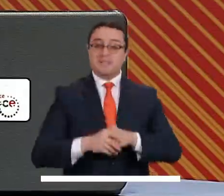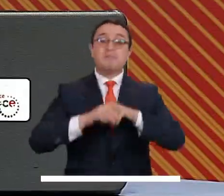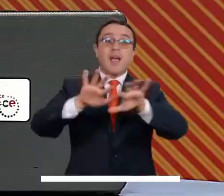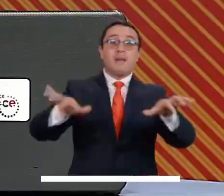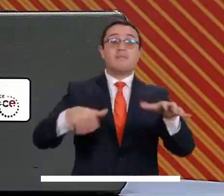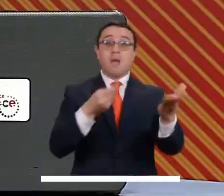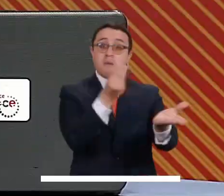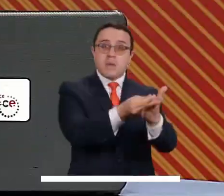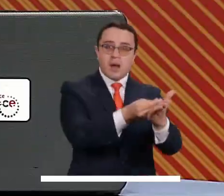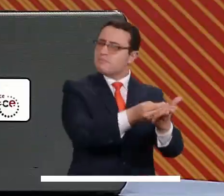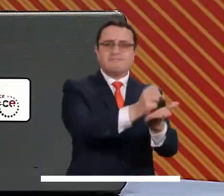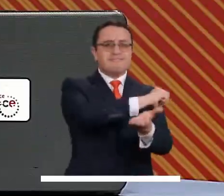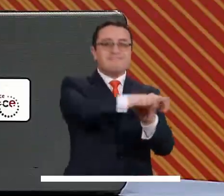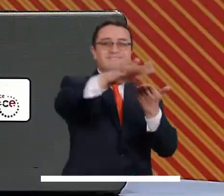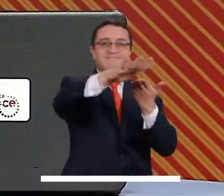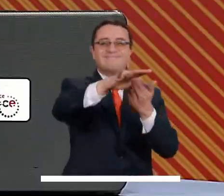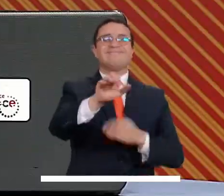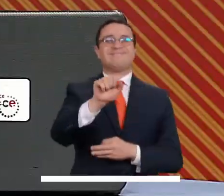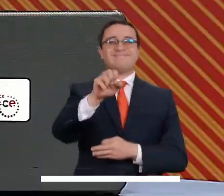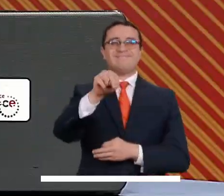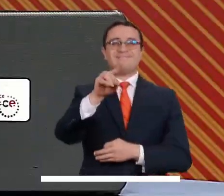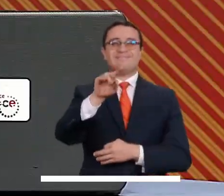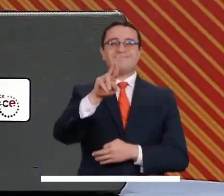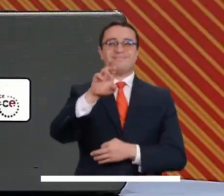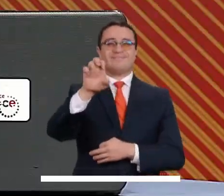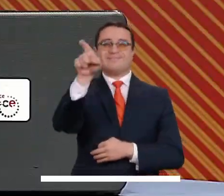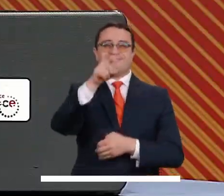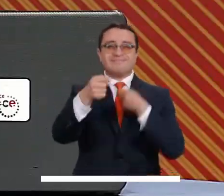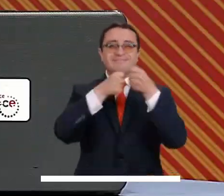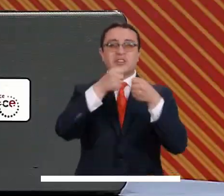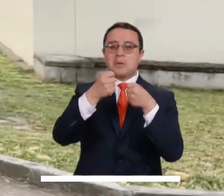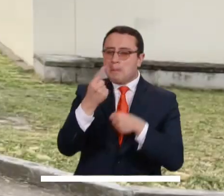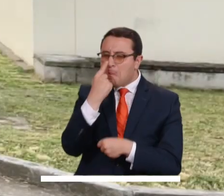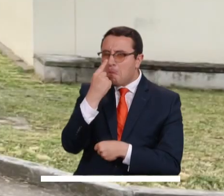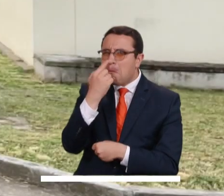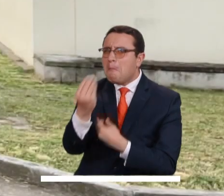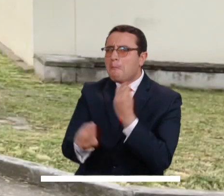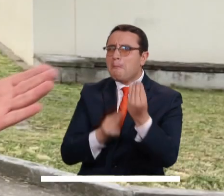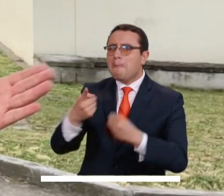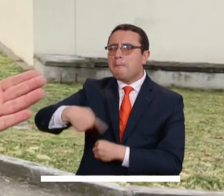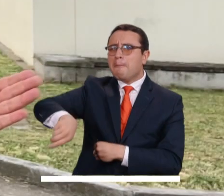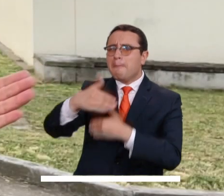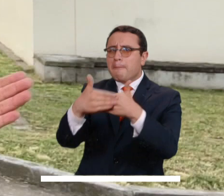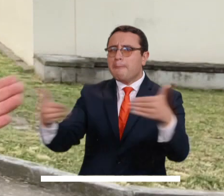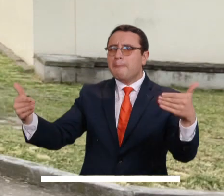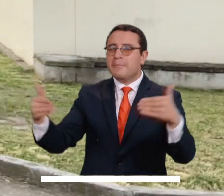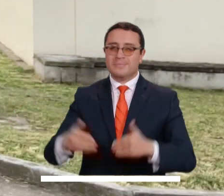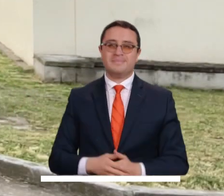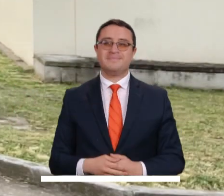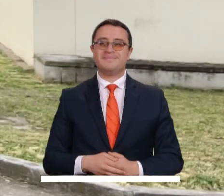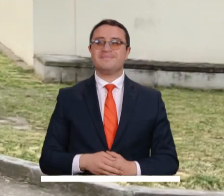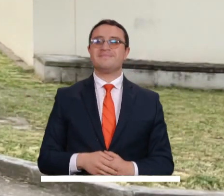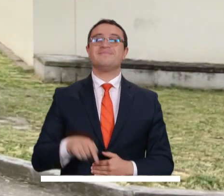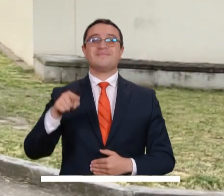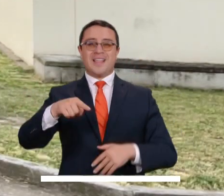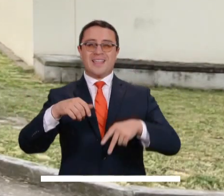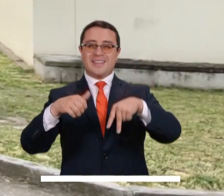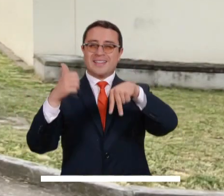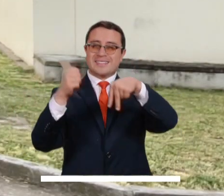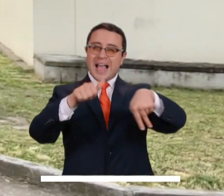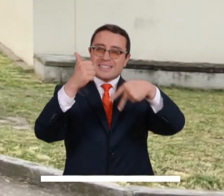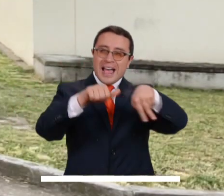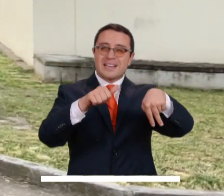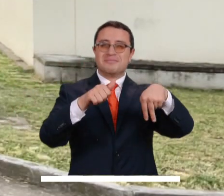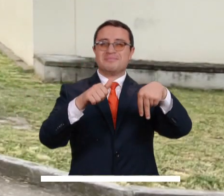tiene costo. Andrés Salazar le siguió el paso a estos chiquitines. En la tierra del sanjuanero, la salsa y otros